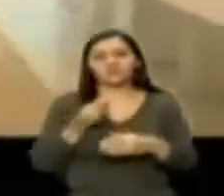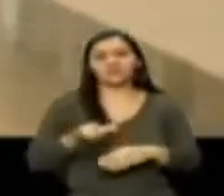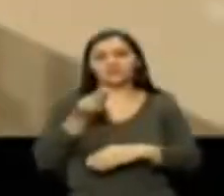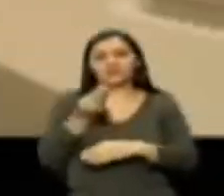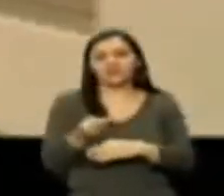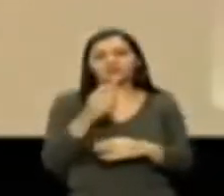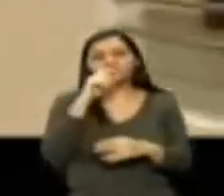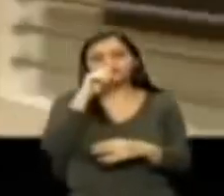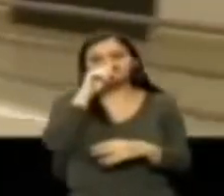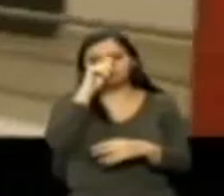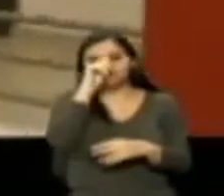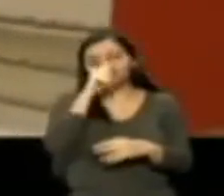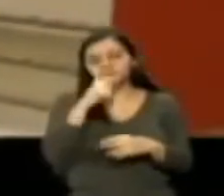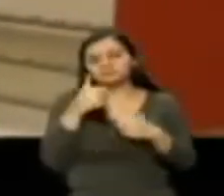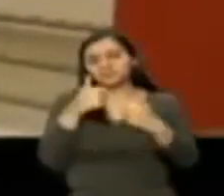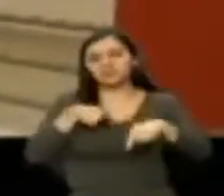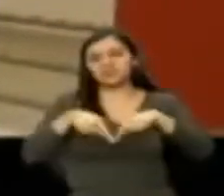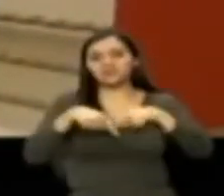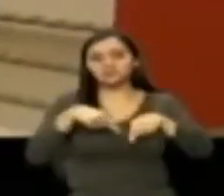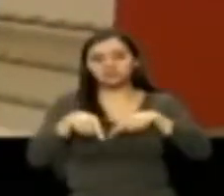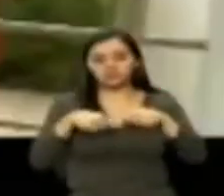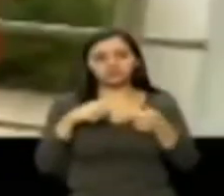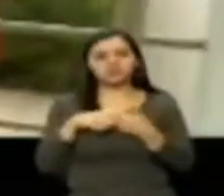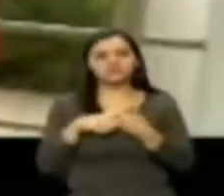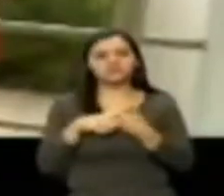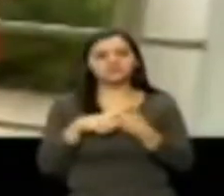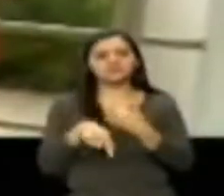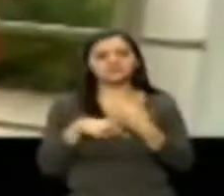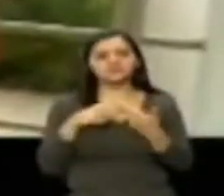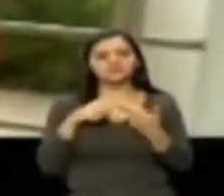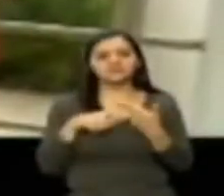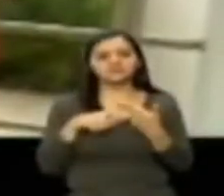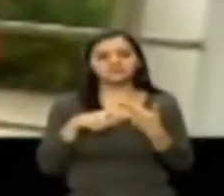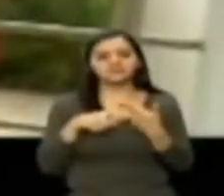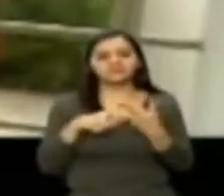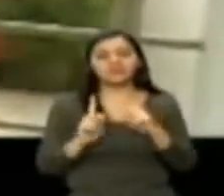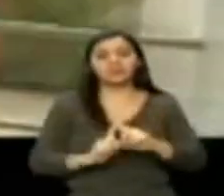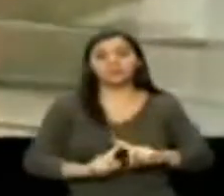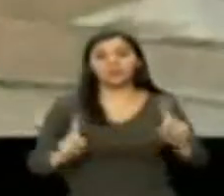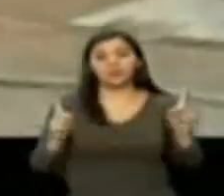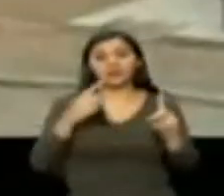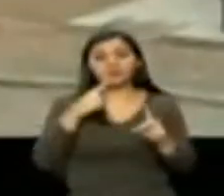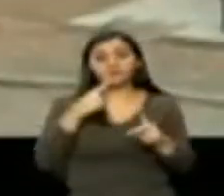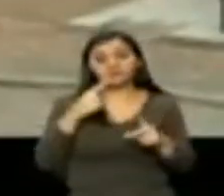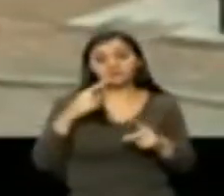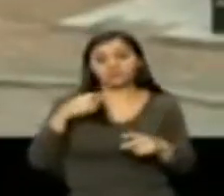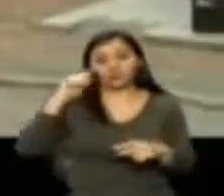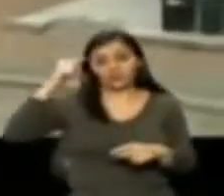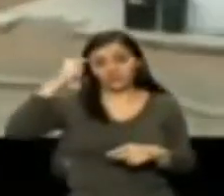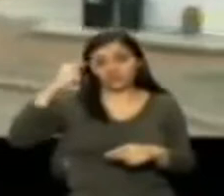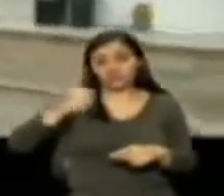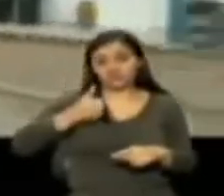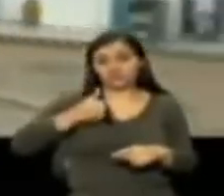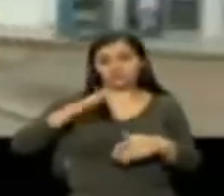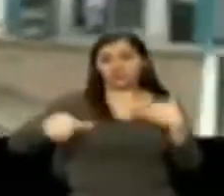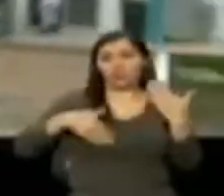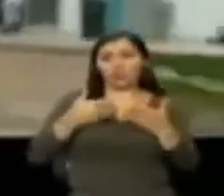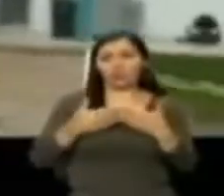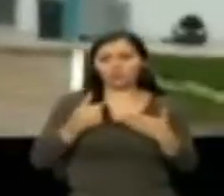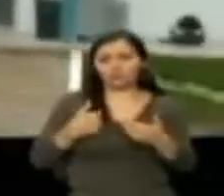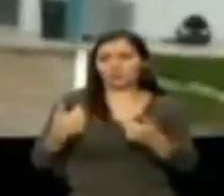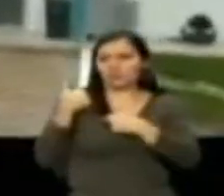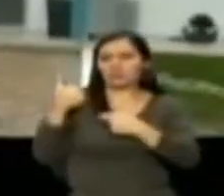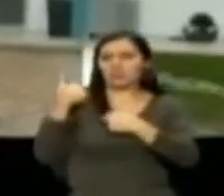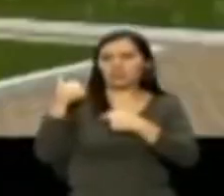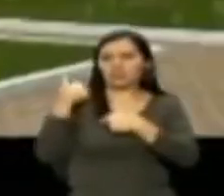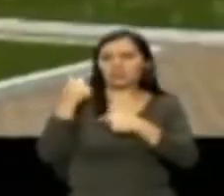de transporte, pero a nosotros nos deciden todo, y los que no hicieron nada además, ¿no? Y